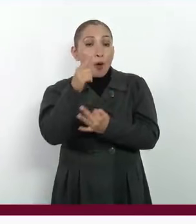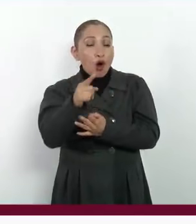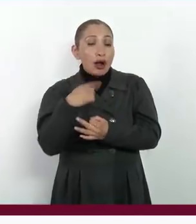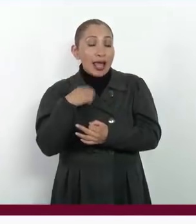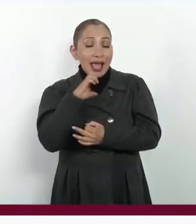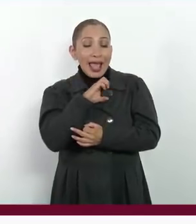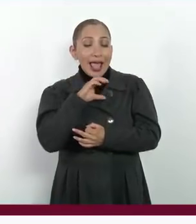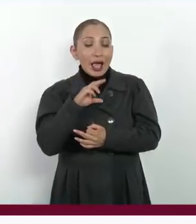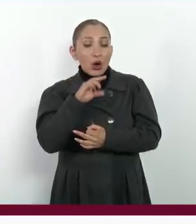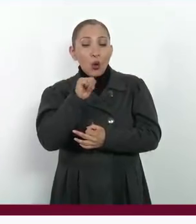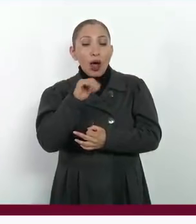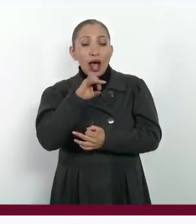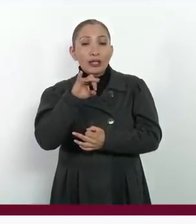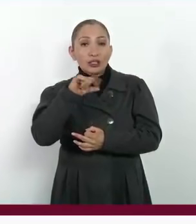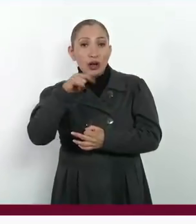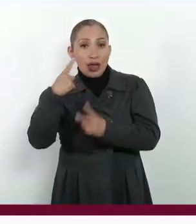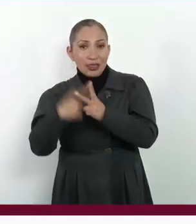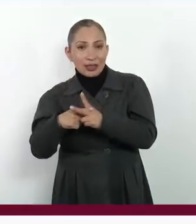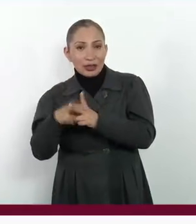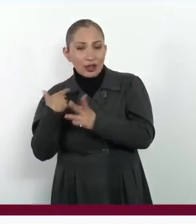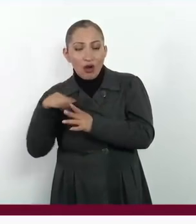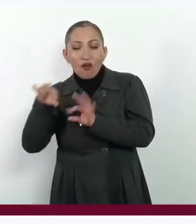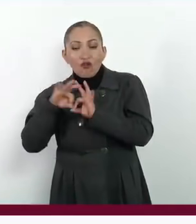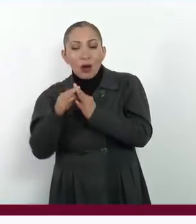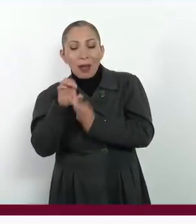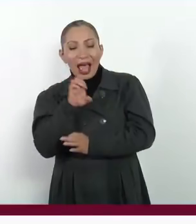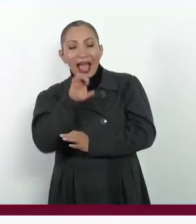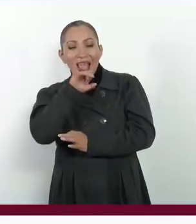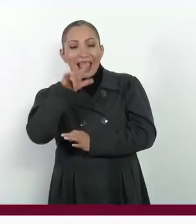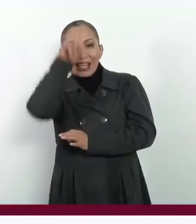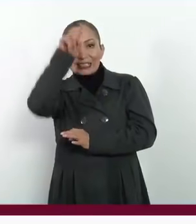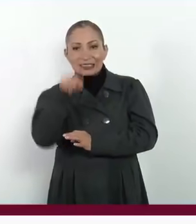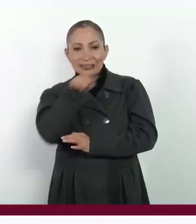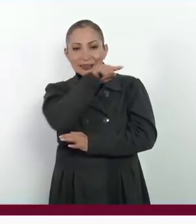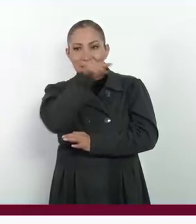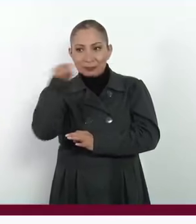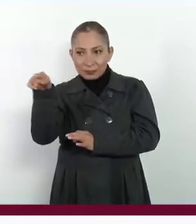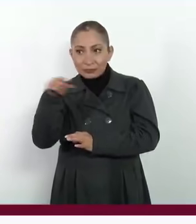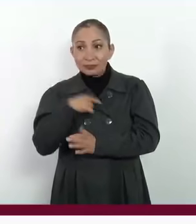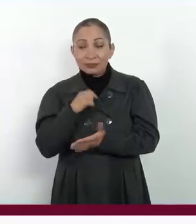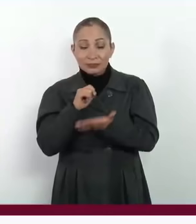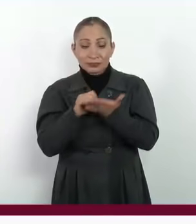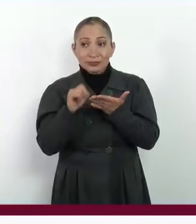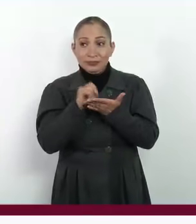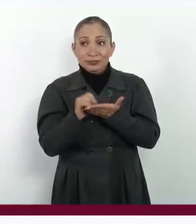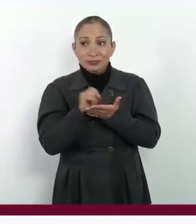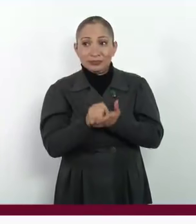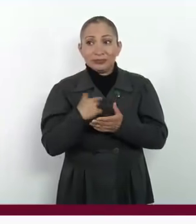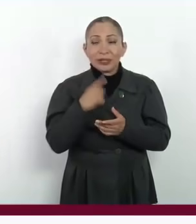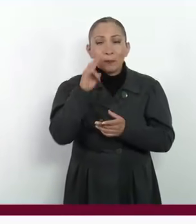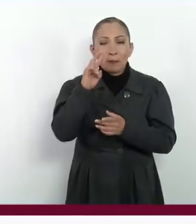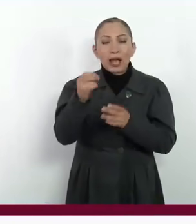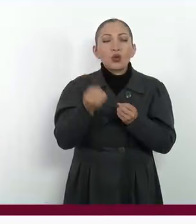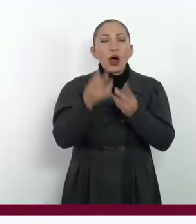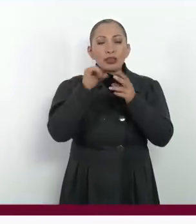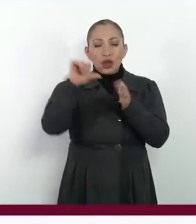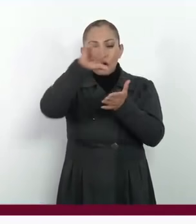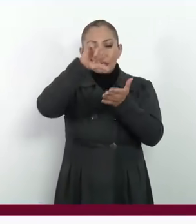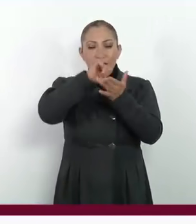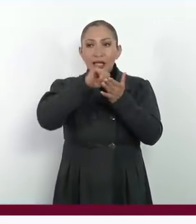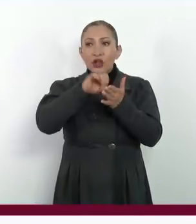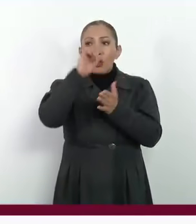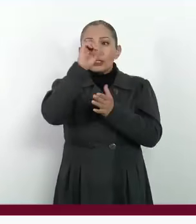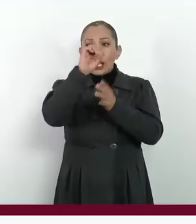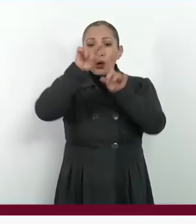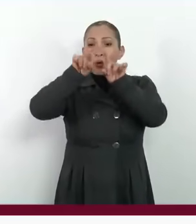representada por una ecuación cuando se estudia dentro de un sistema de ejes coordenados. Escribir la ecuación de la circunferencia con